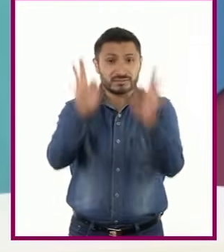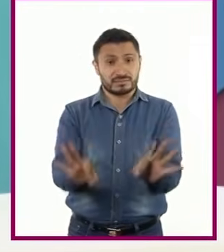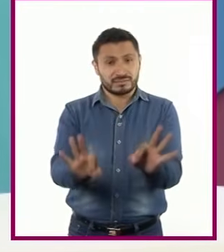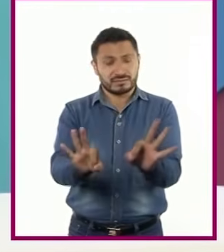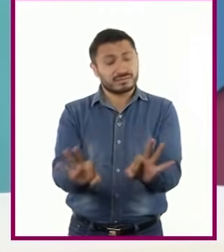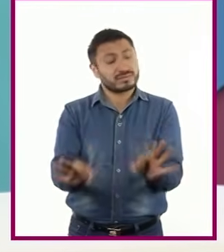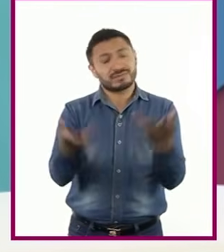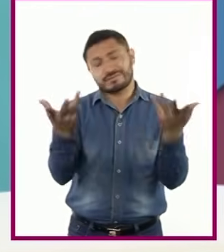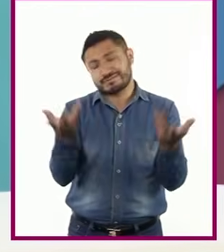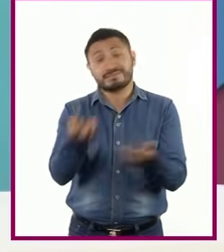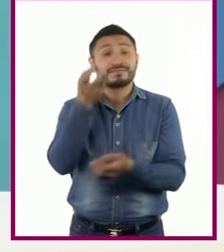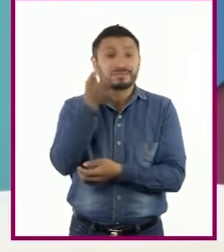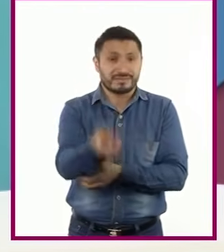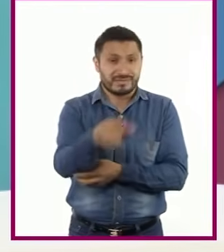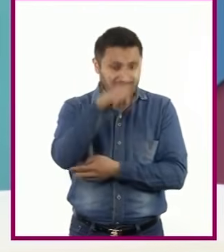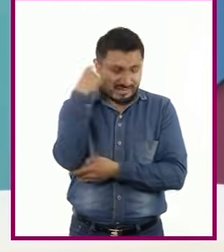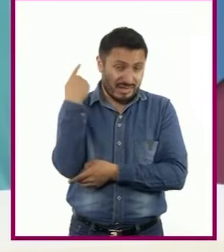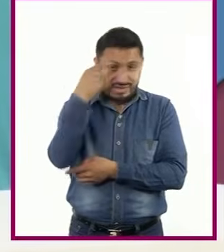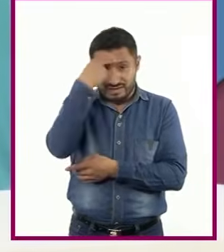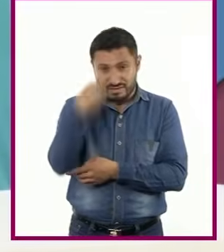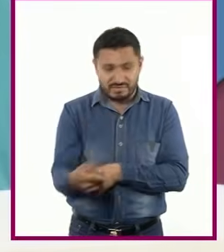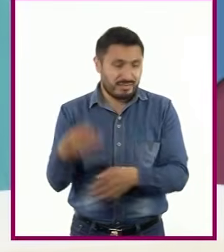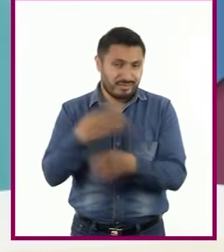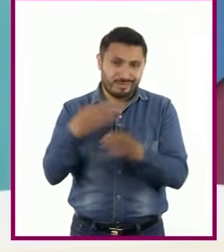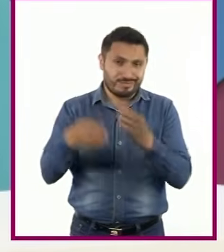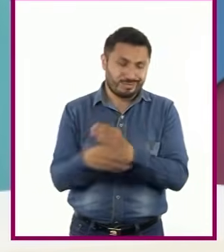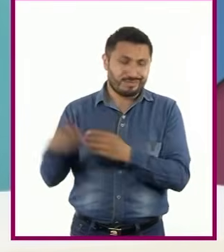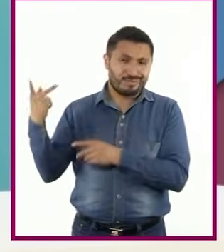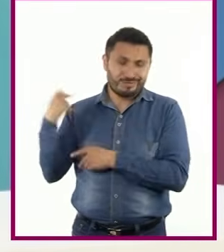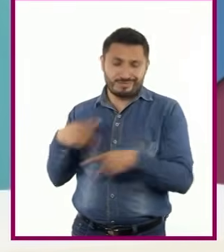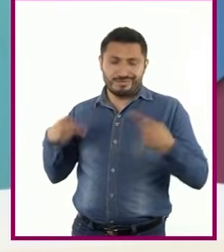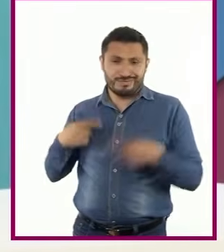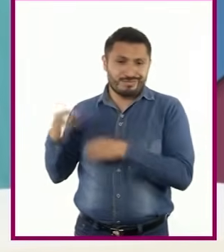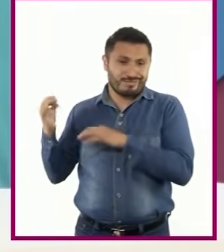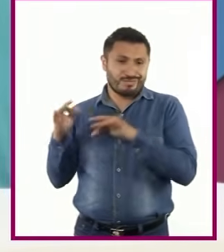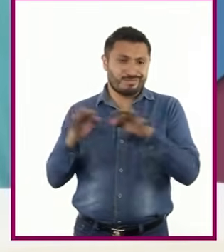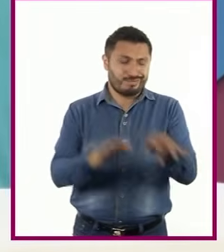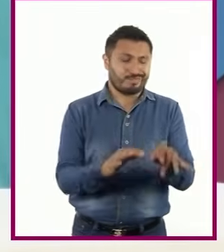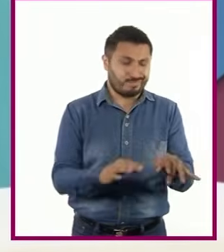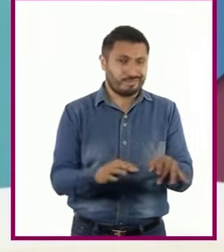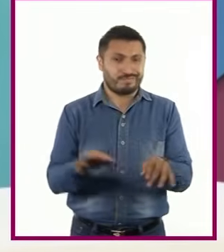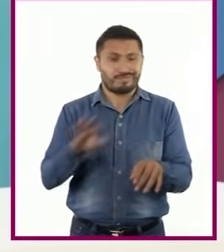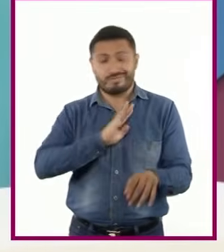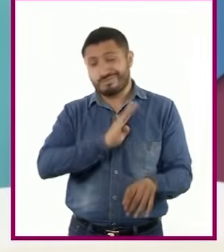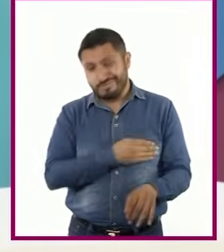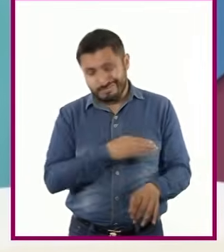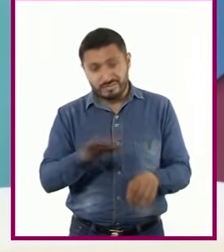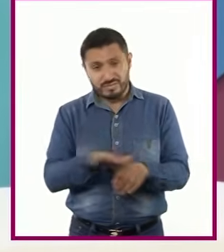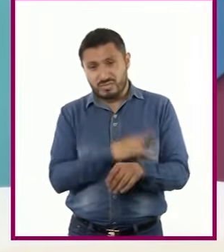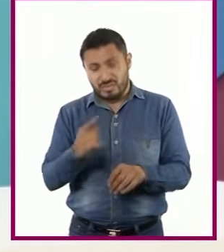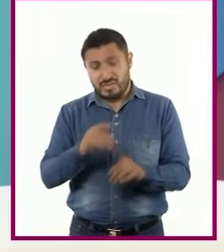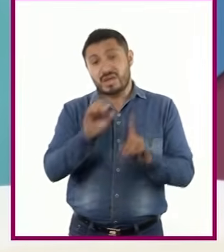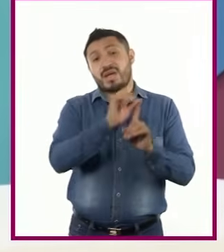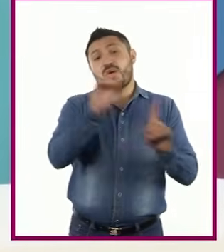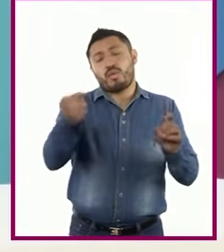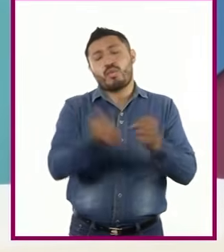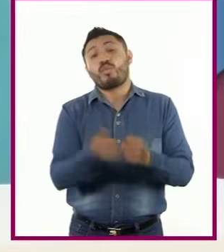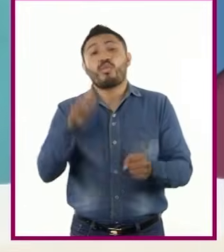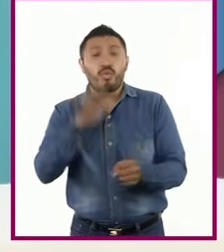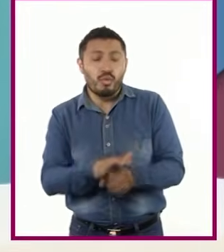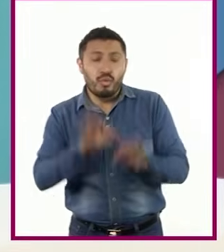establecida. Esto facilitó las cosas para los invasores, porque al mantener la estructura